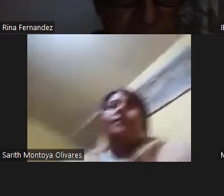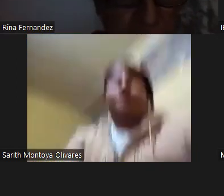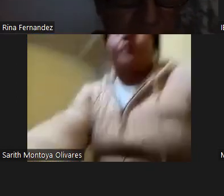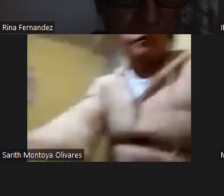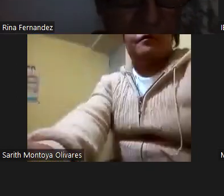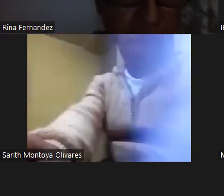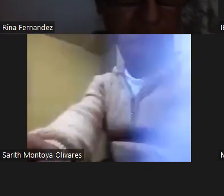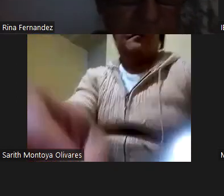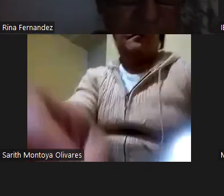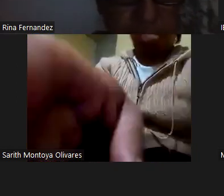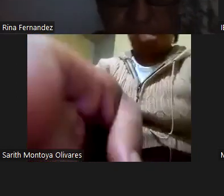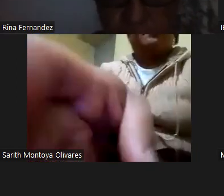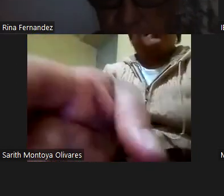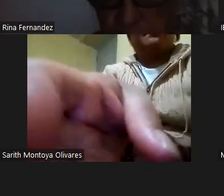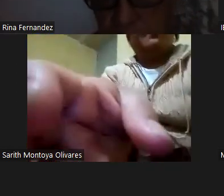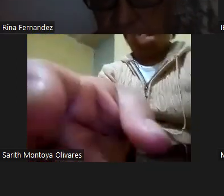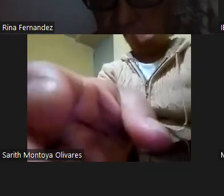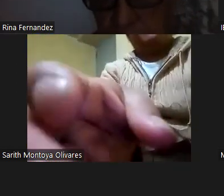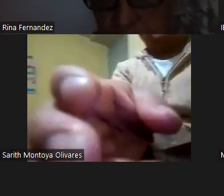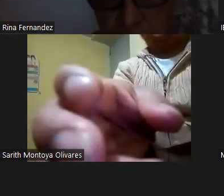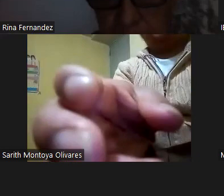No me sale. Ahí, aquí está.